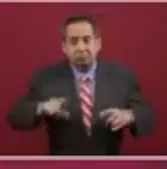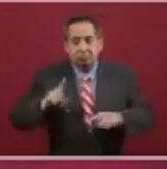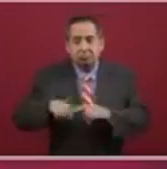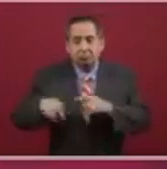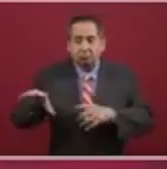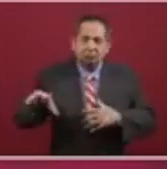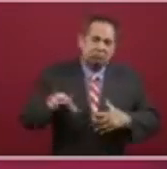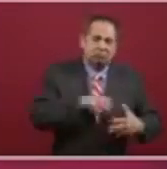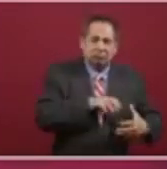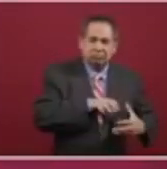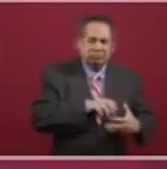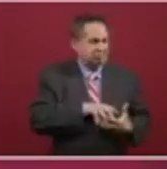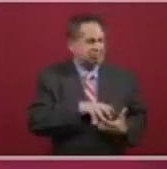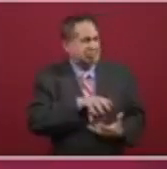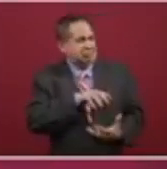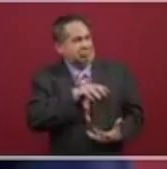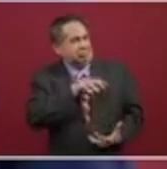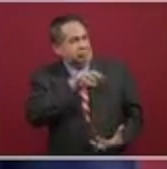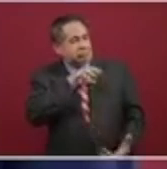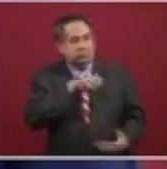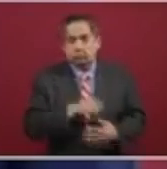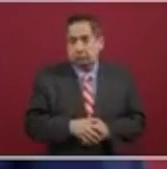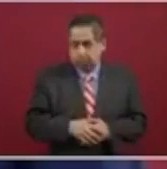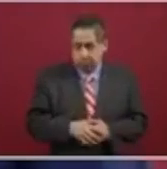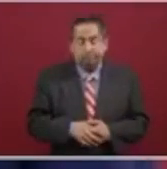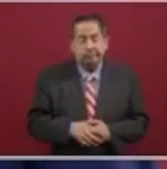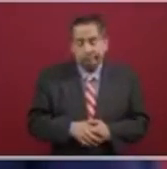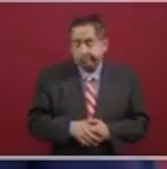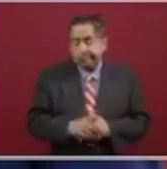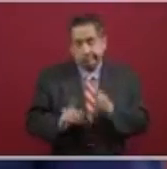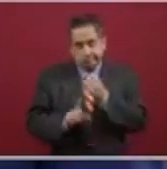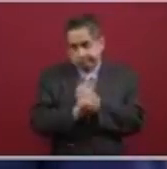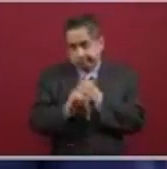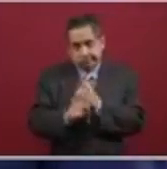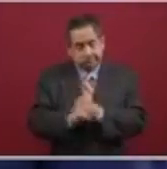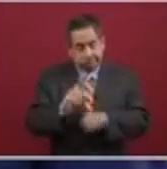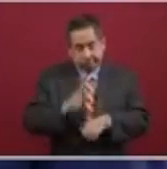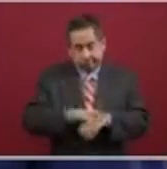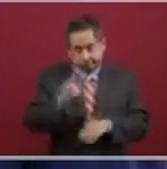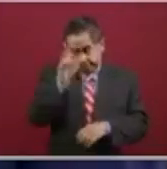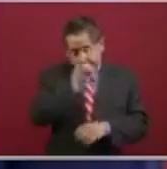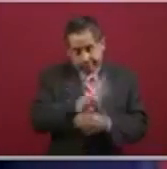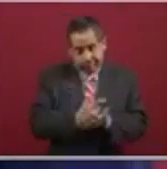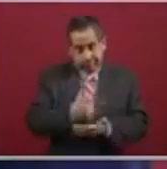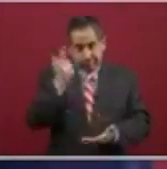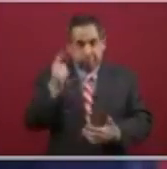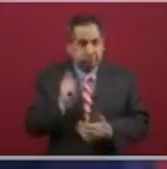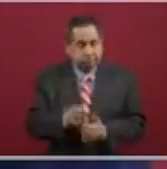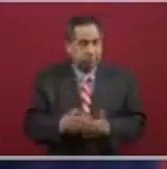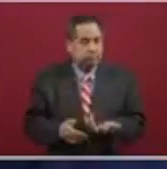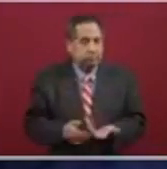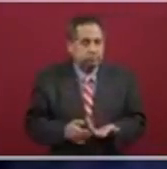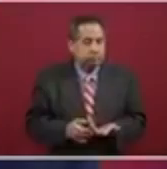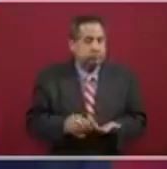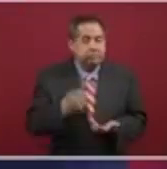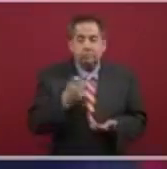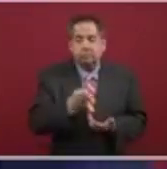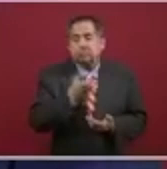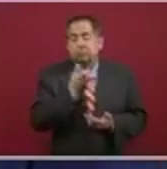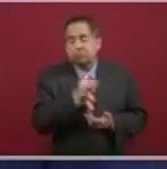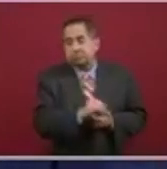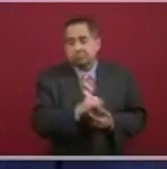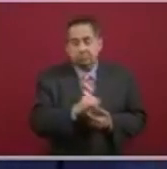Entonces, sí es un problema grave. Esto nos llevó a